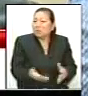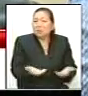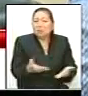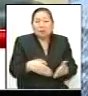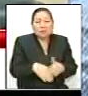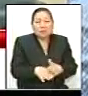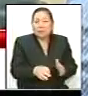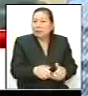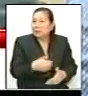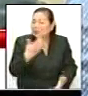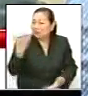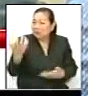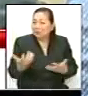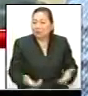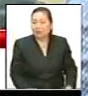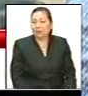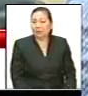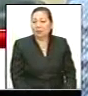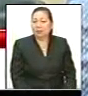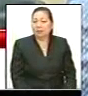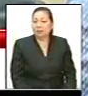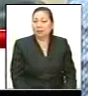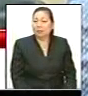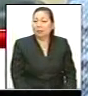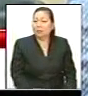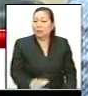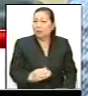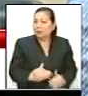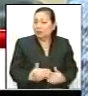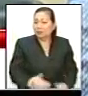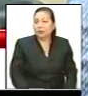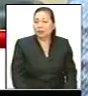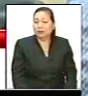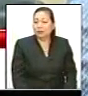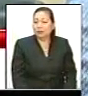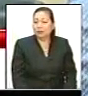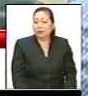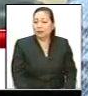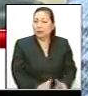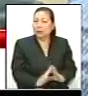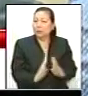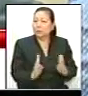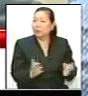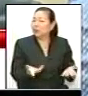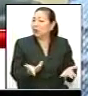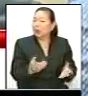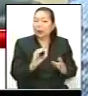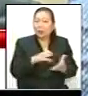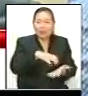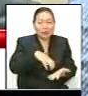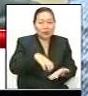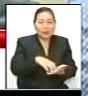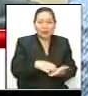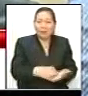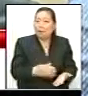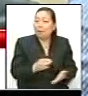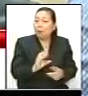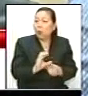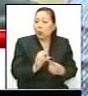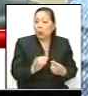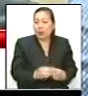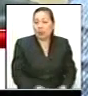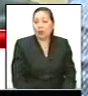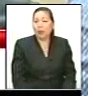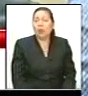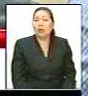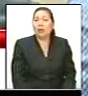algo, se saca tierra 50 centímetros y uno ya encuentra muros. Es una ciudad patrimonio, por eso es